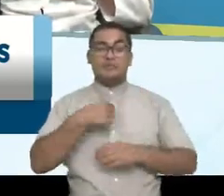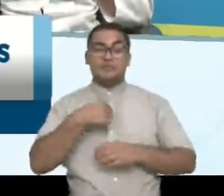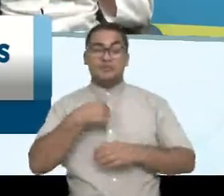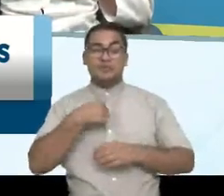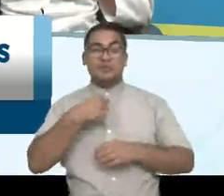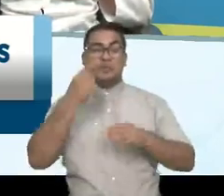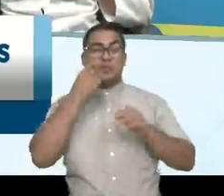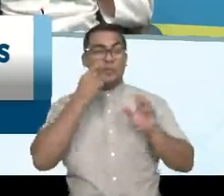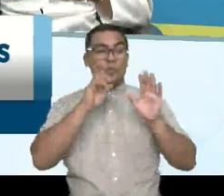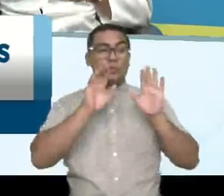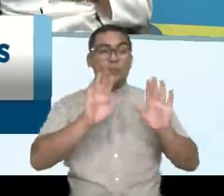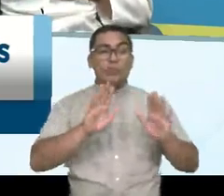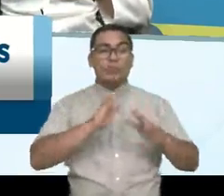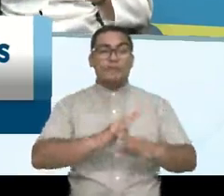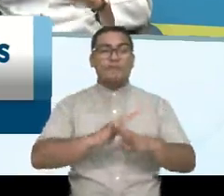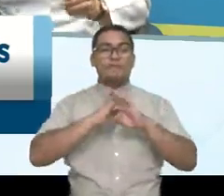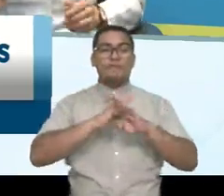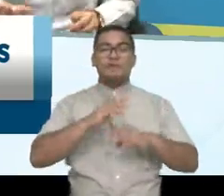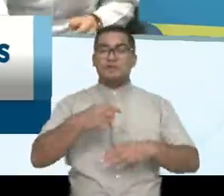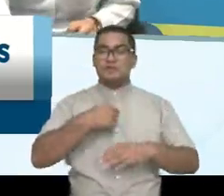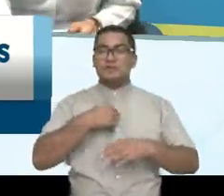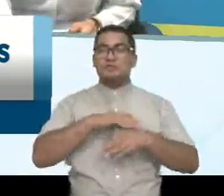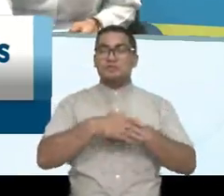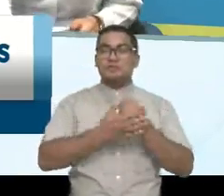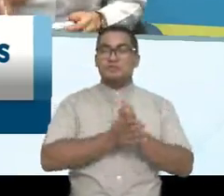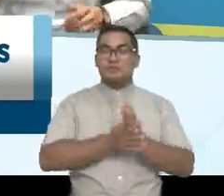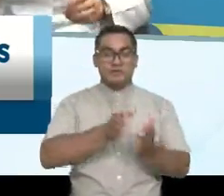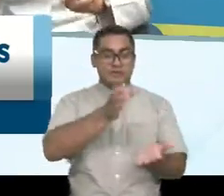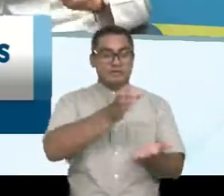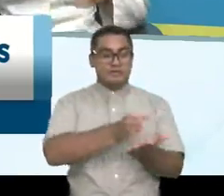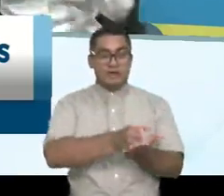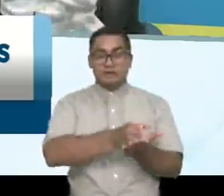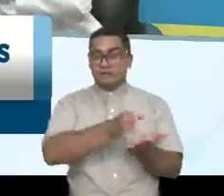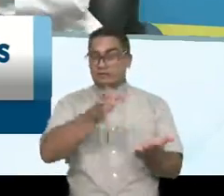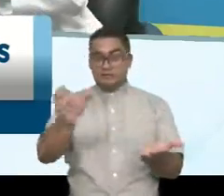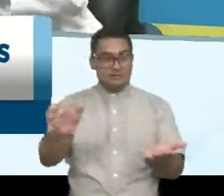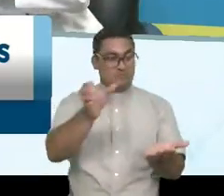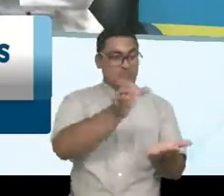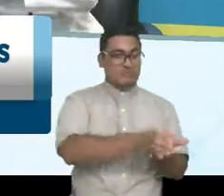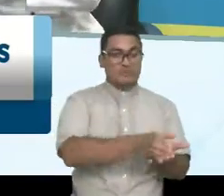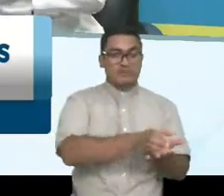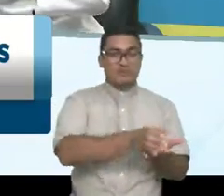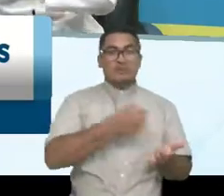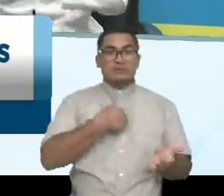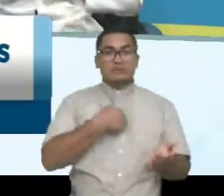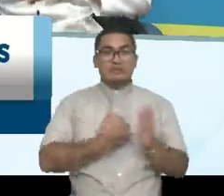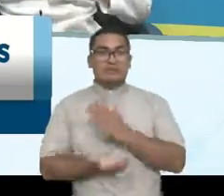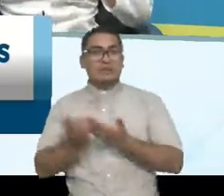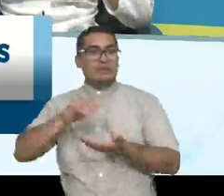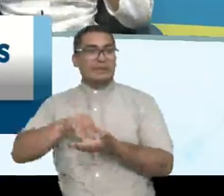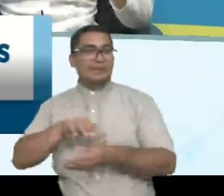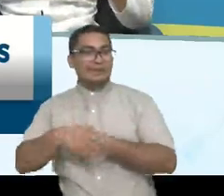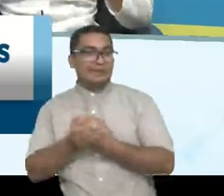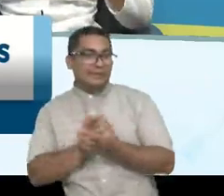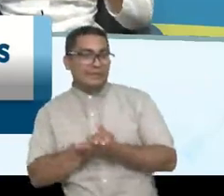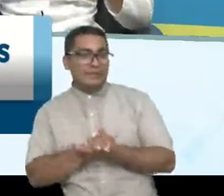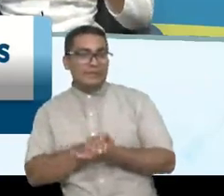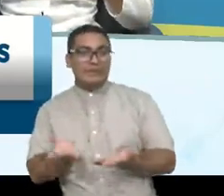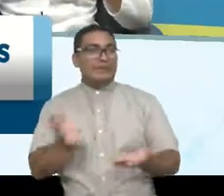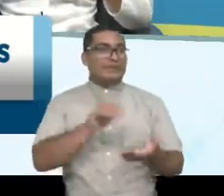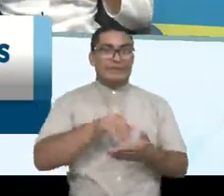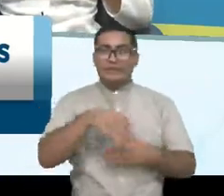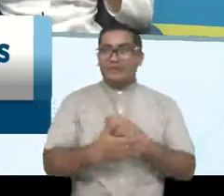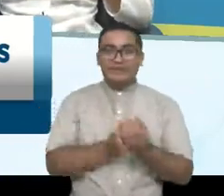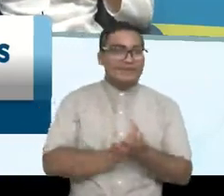de precaución, entonces yo ya me lavé las manos, pero yo agarro este vaso de agua y lo pongo, entonces voy a lavarme las manos de nuevo, ¿me entiendes? Es como que muy repetitivo,